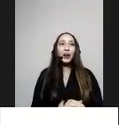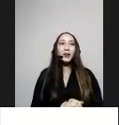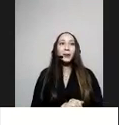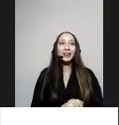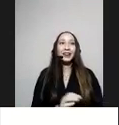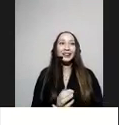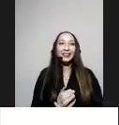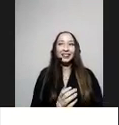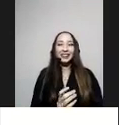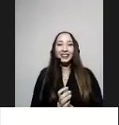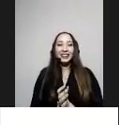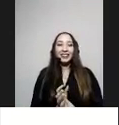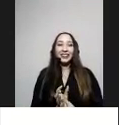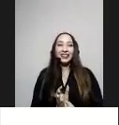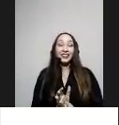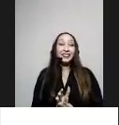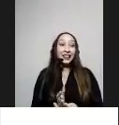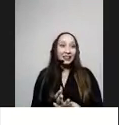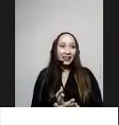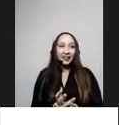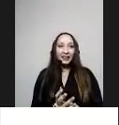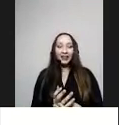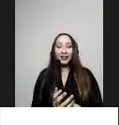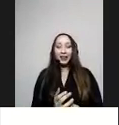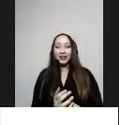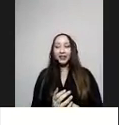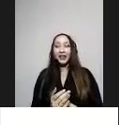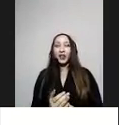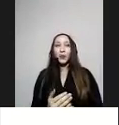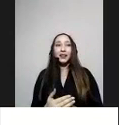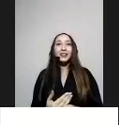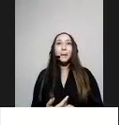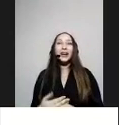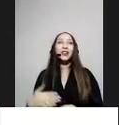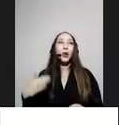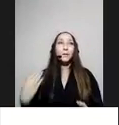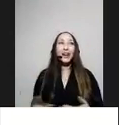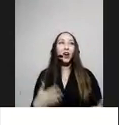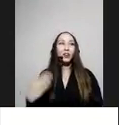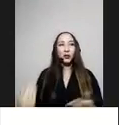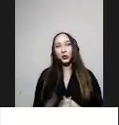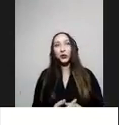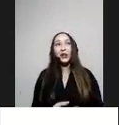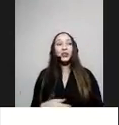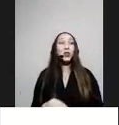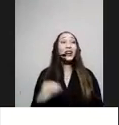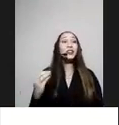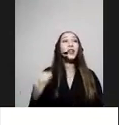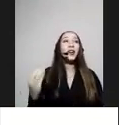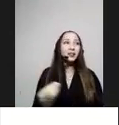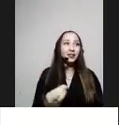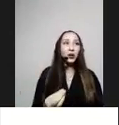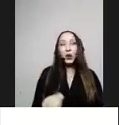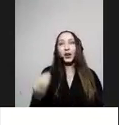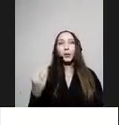un ávido practicante de esta técnica, se la recomienda siempre a sus empleados y socios. Entonces son casos